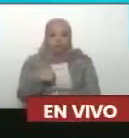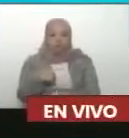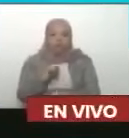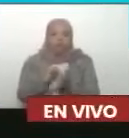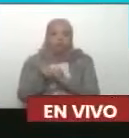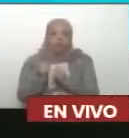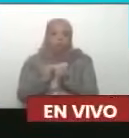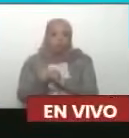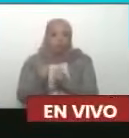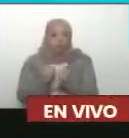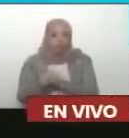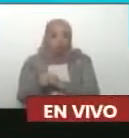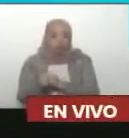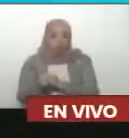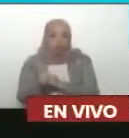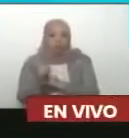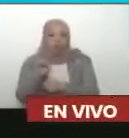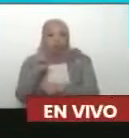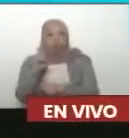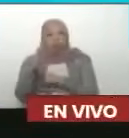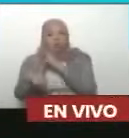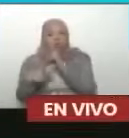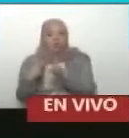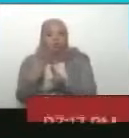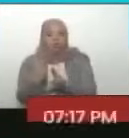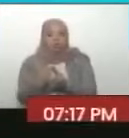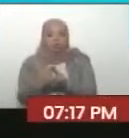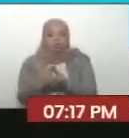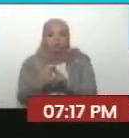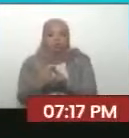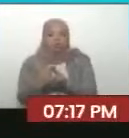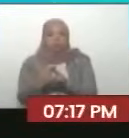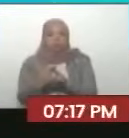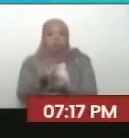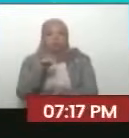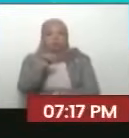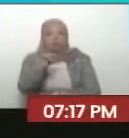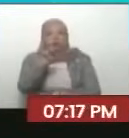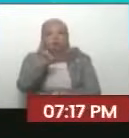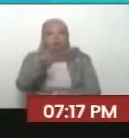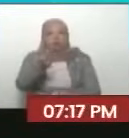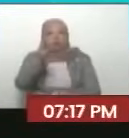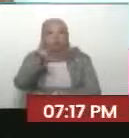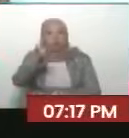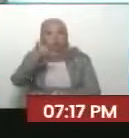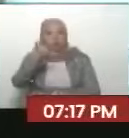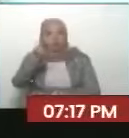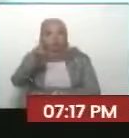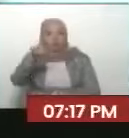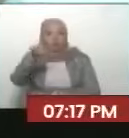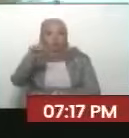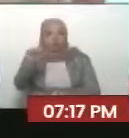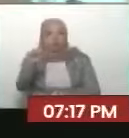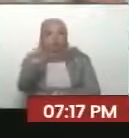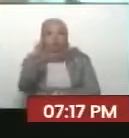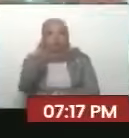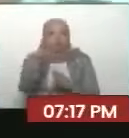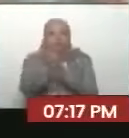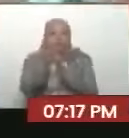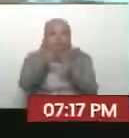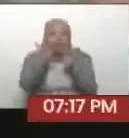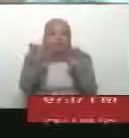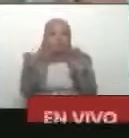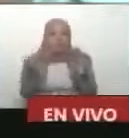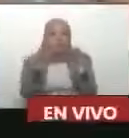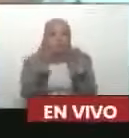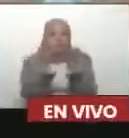atleta universal, Yulimar es la reina del atletismo mundial. Es la